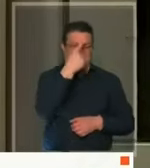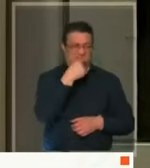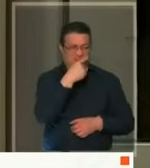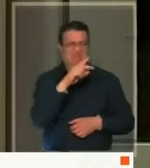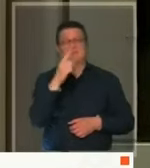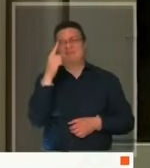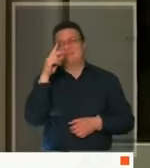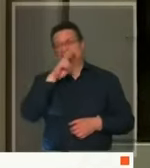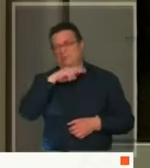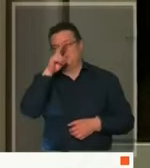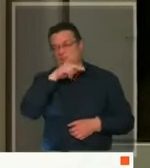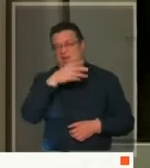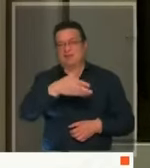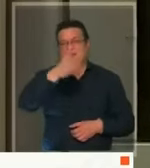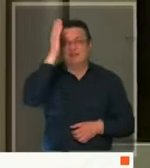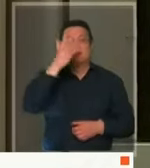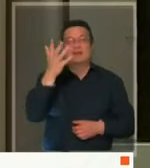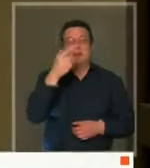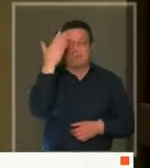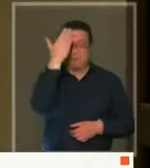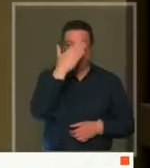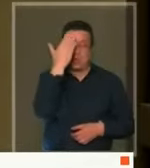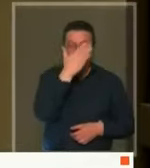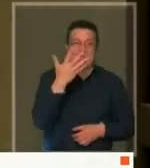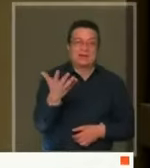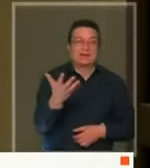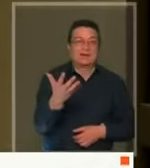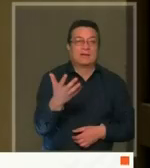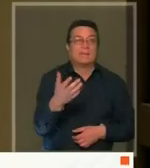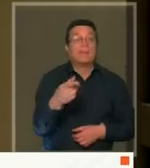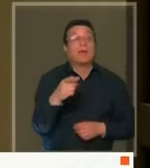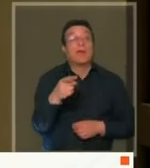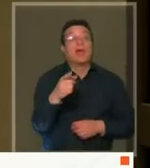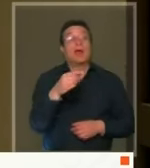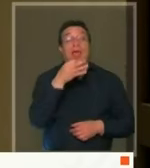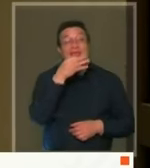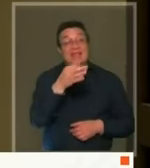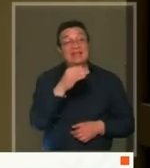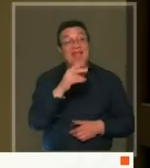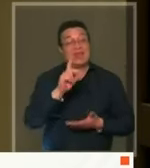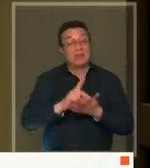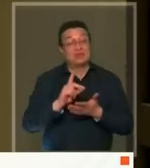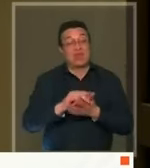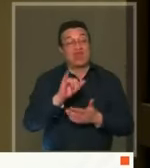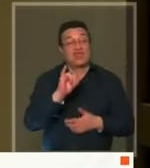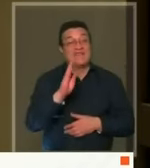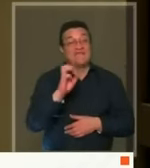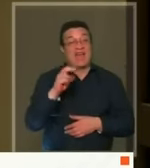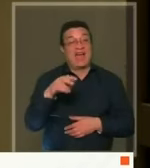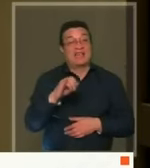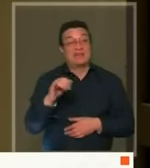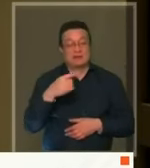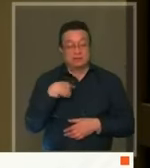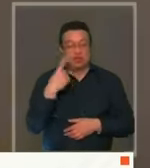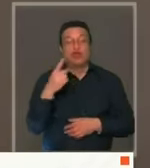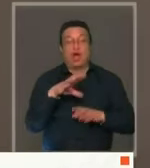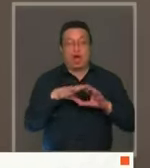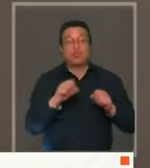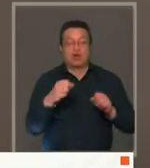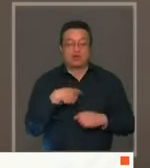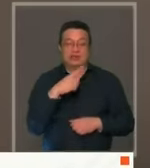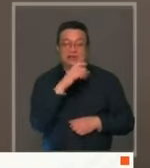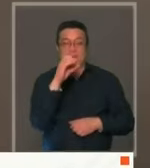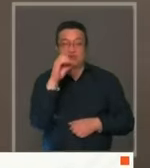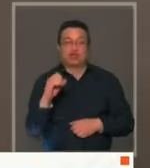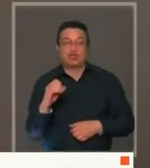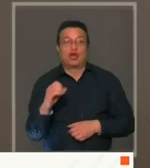algo que es preocupante. Lo que expresó el diputado Ibáñez tiene que ver con un diagnóstico que compartimos absolutamente. Veo, eso